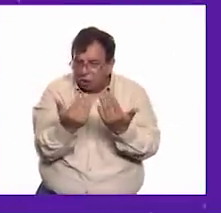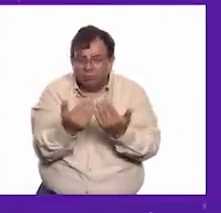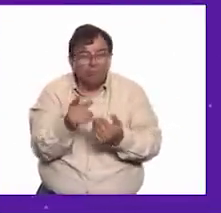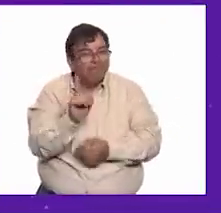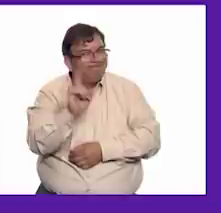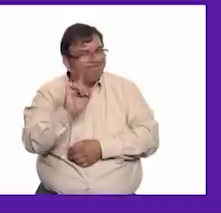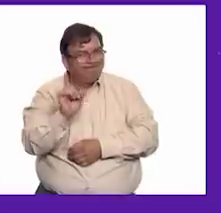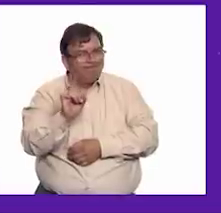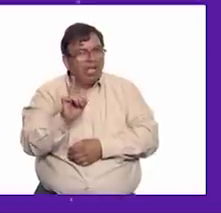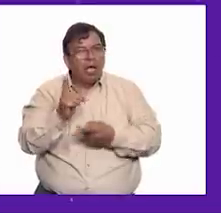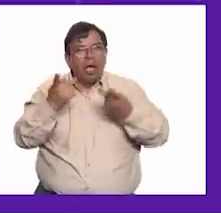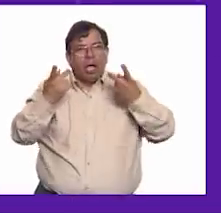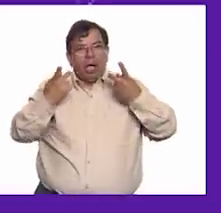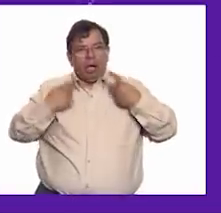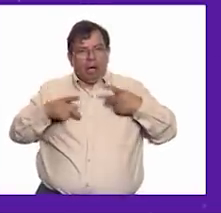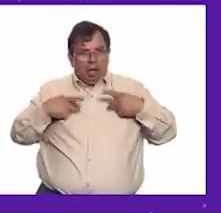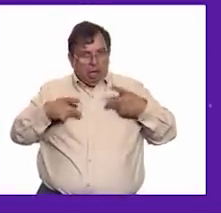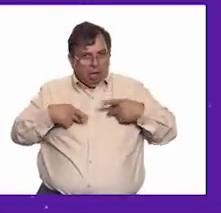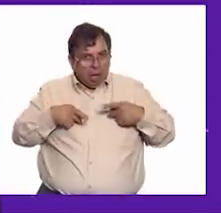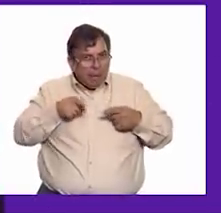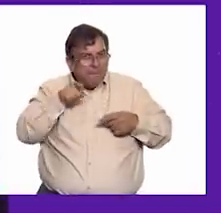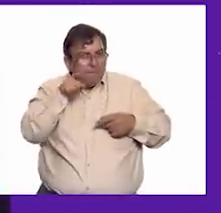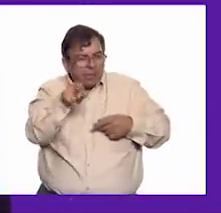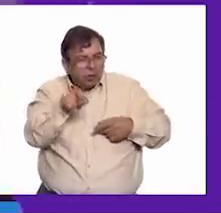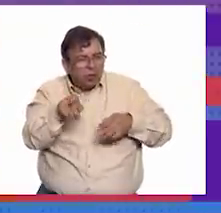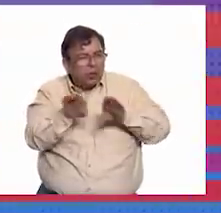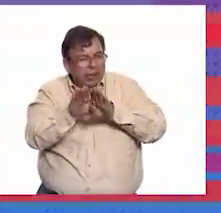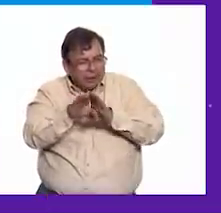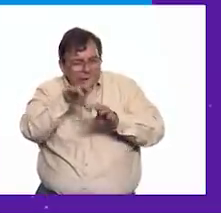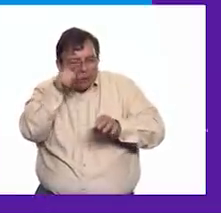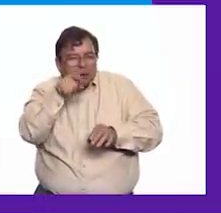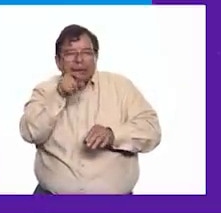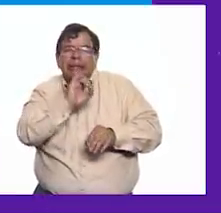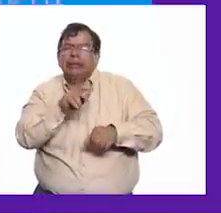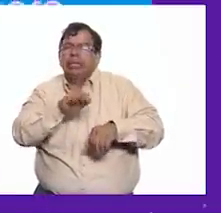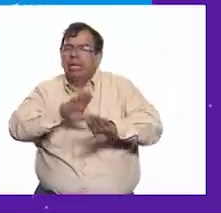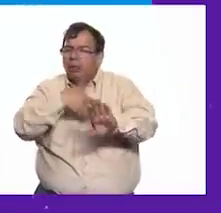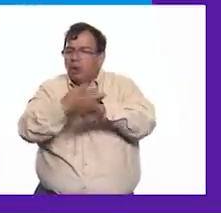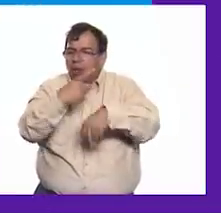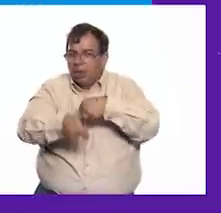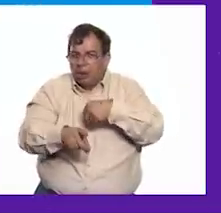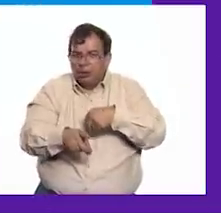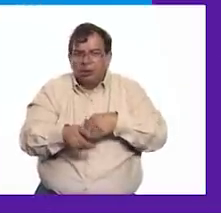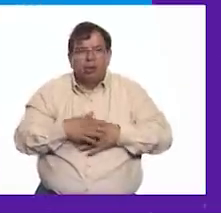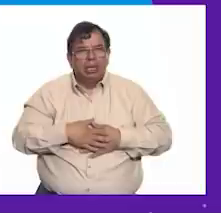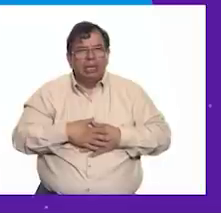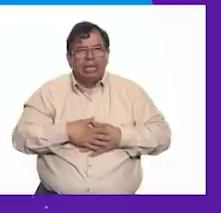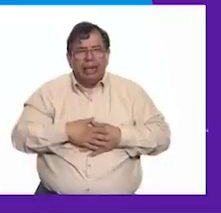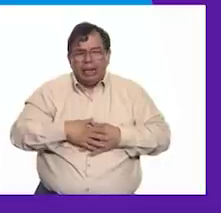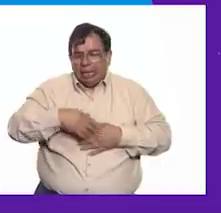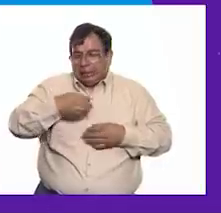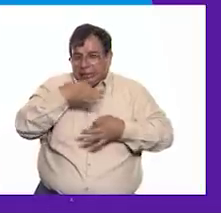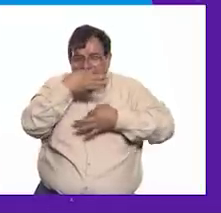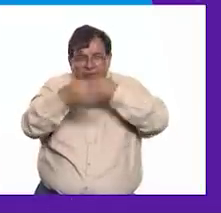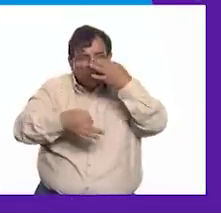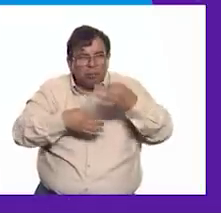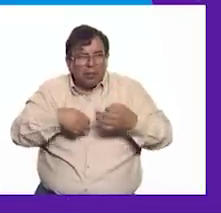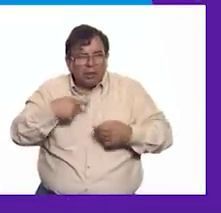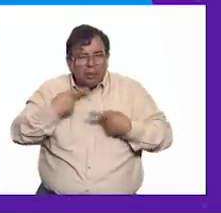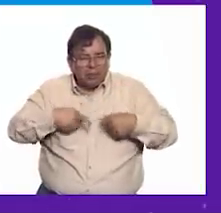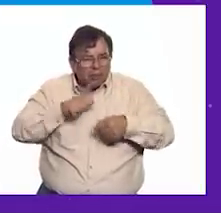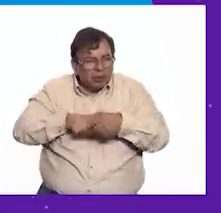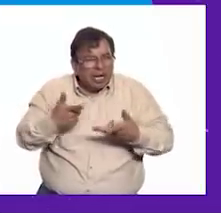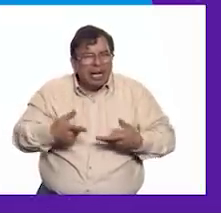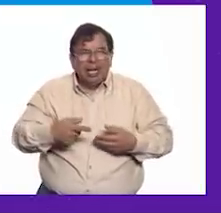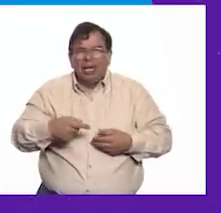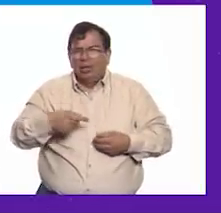fuera, aquellas personas podrían estar buscando hacerte daño. Nunca compartas datos personales como tu nombre,